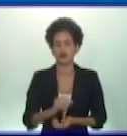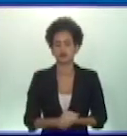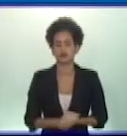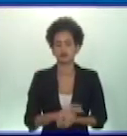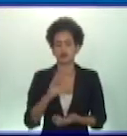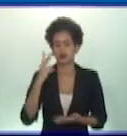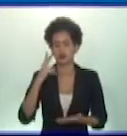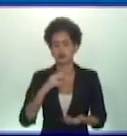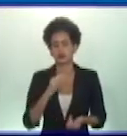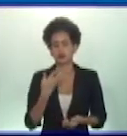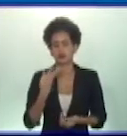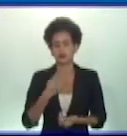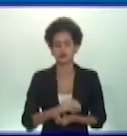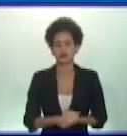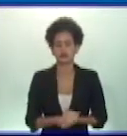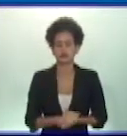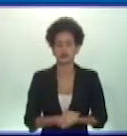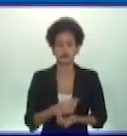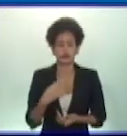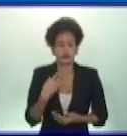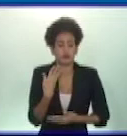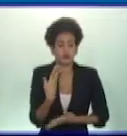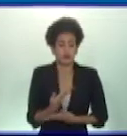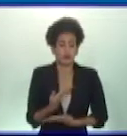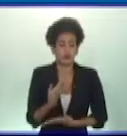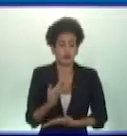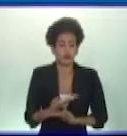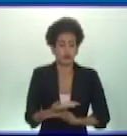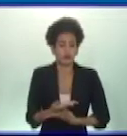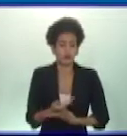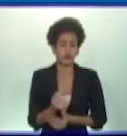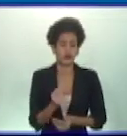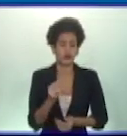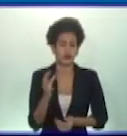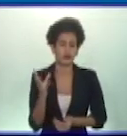piden determinar los minutos que se demoró,